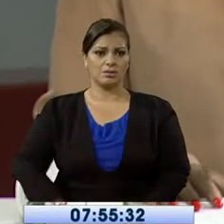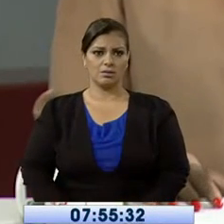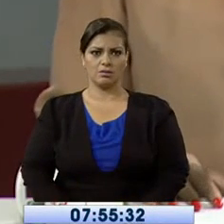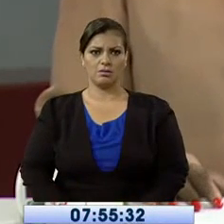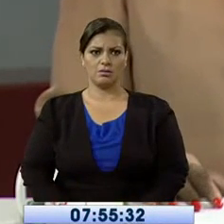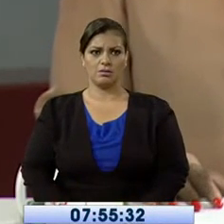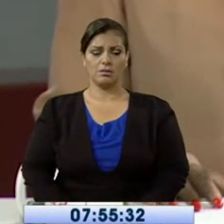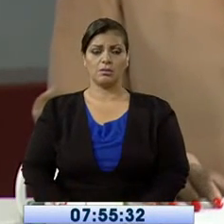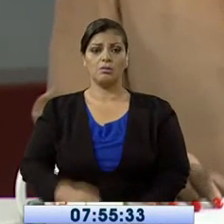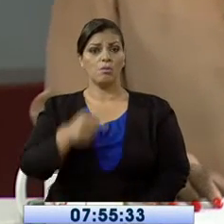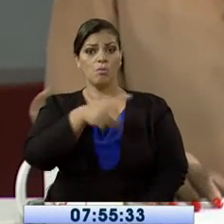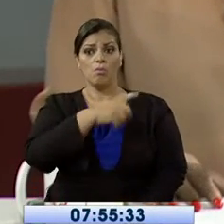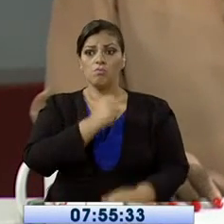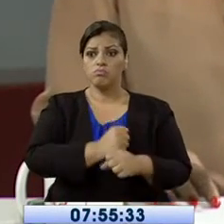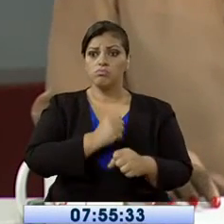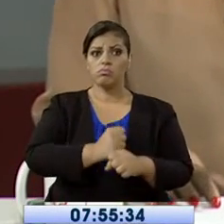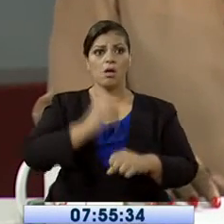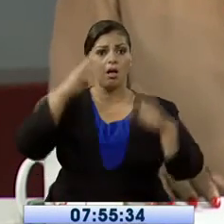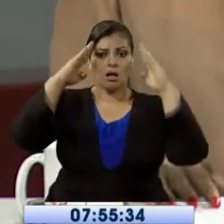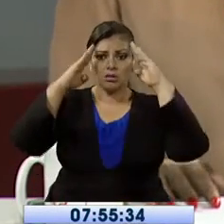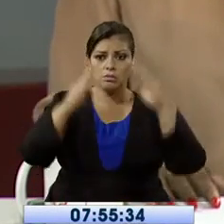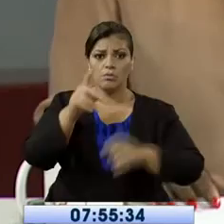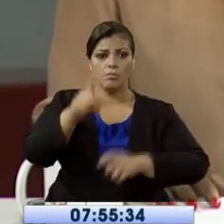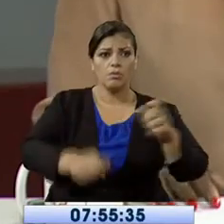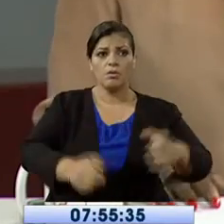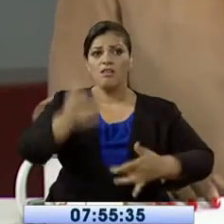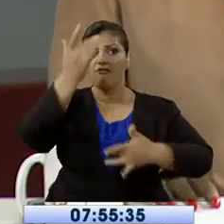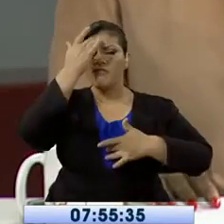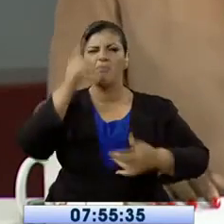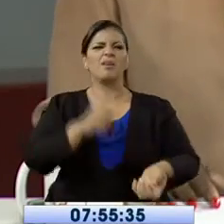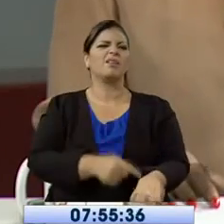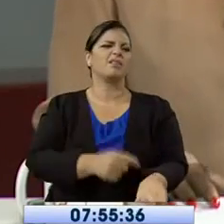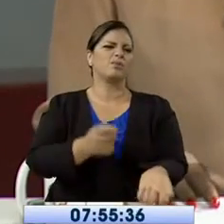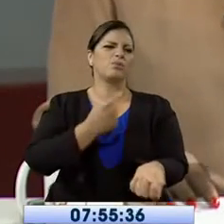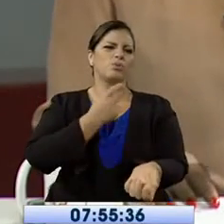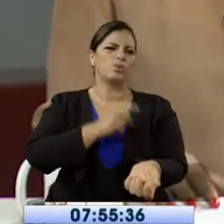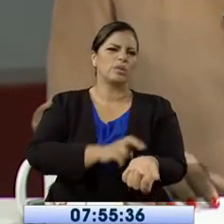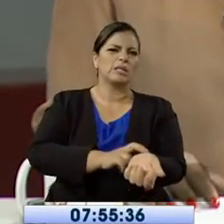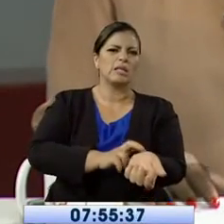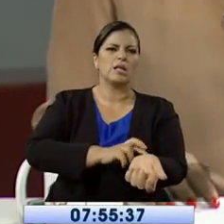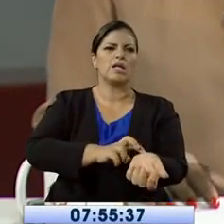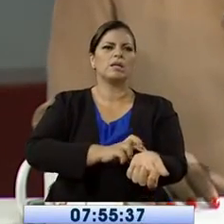debe afectar la atención oportuna a los pacientes.